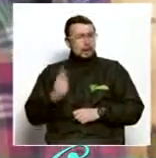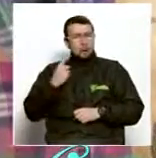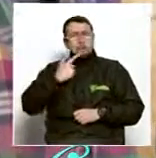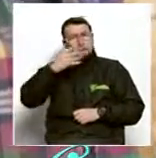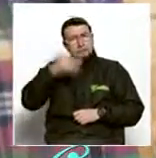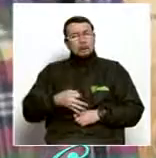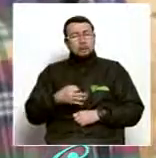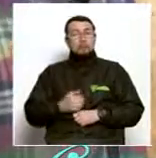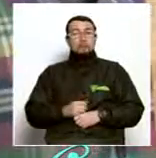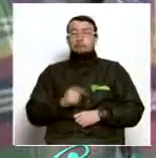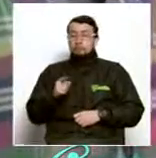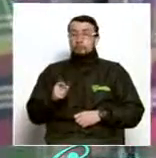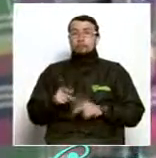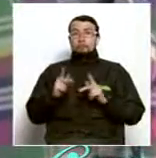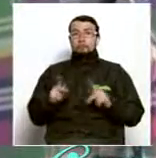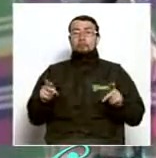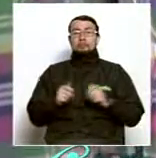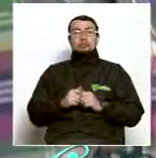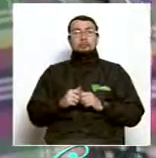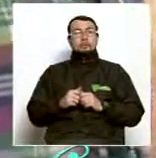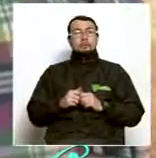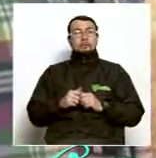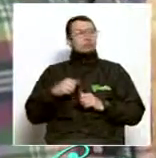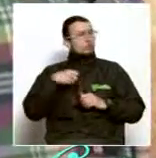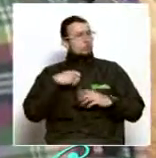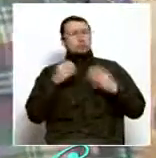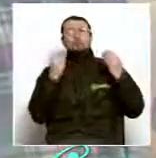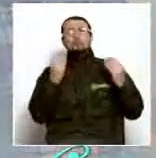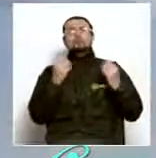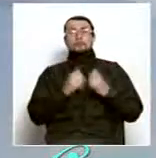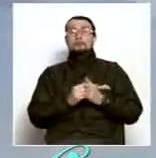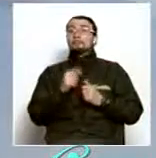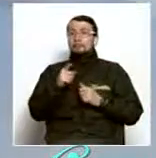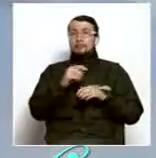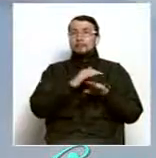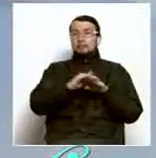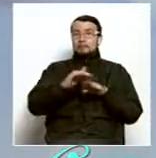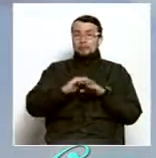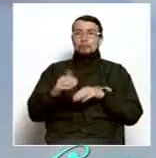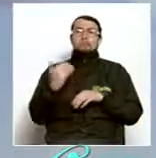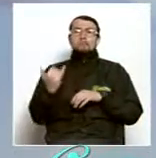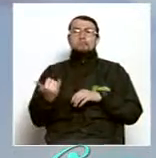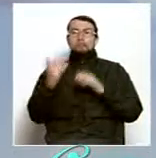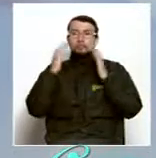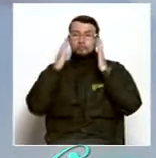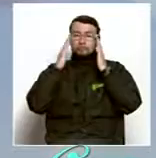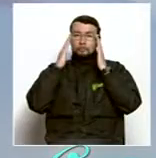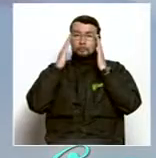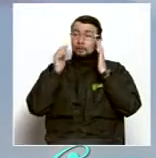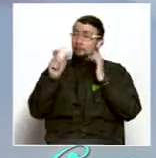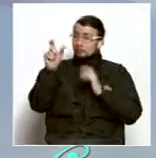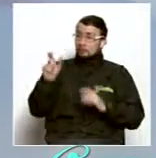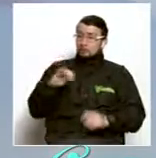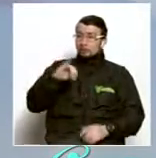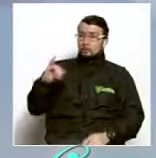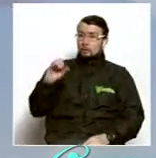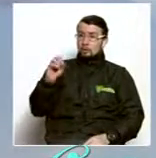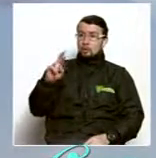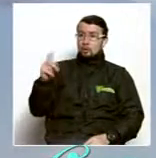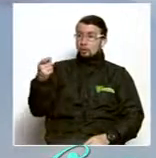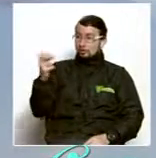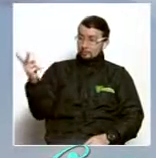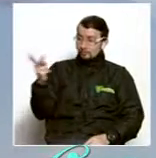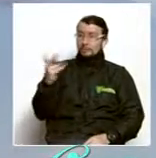por la humanidad. Y tenemos más. Ahí se nos queda la invitación, pero ya nos la decía Jorge Andrés Quintero, y